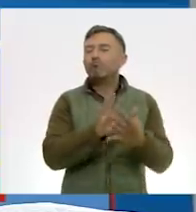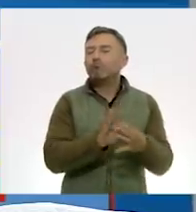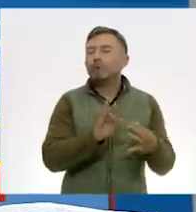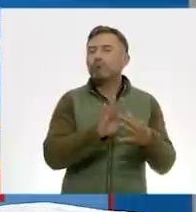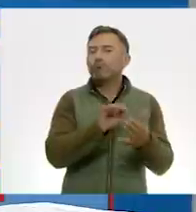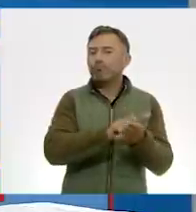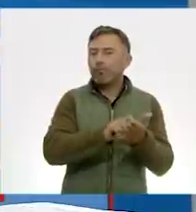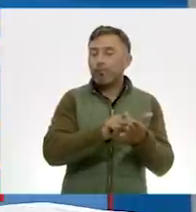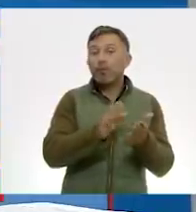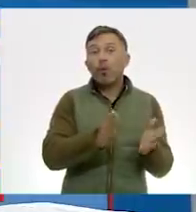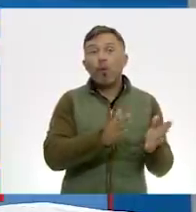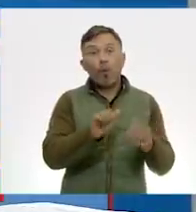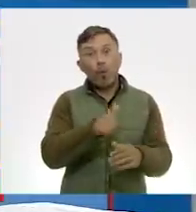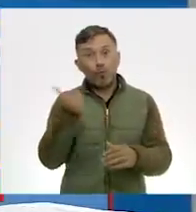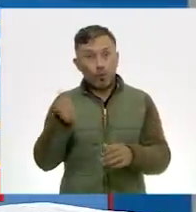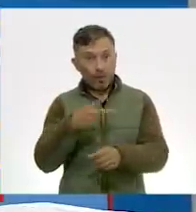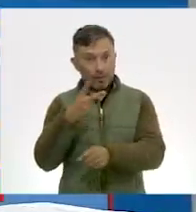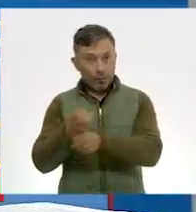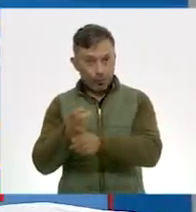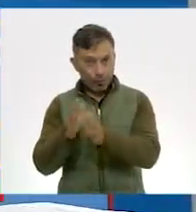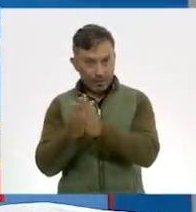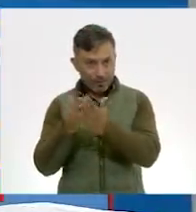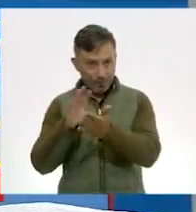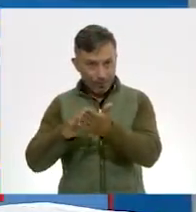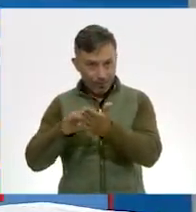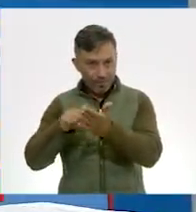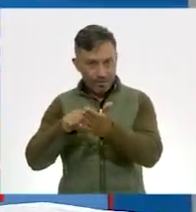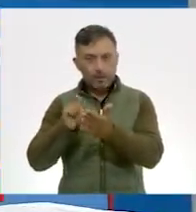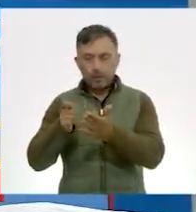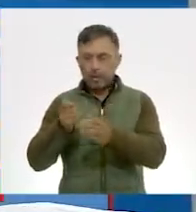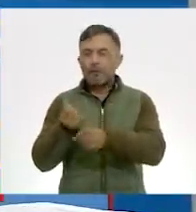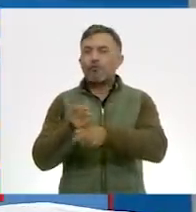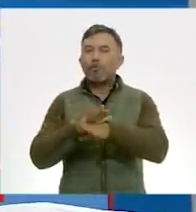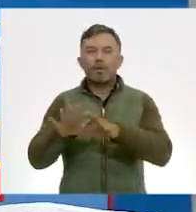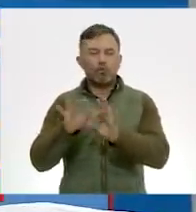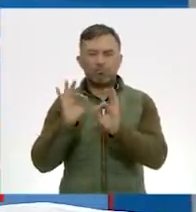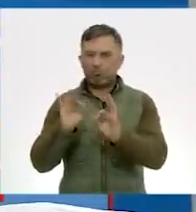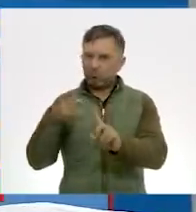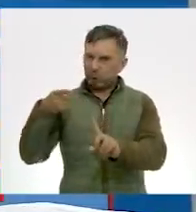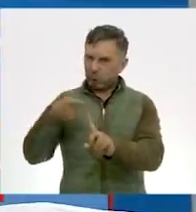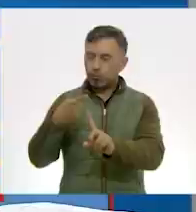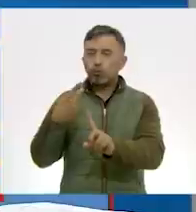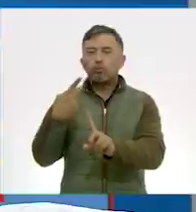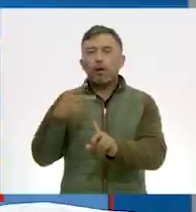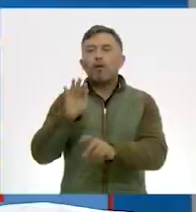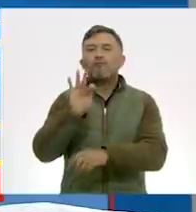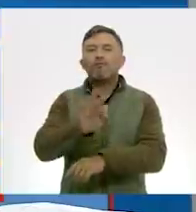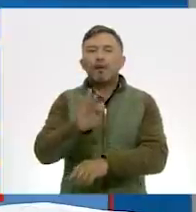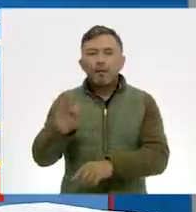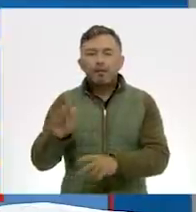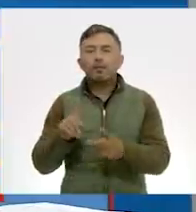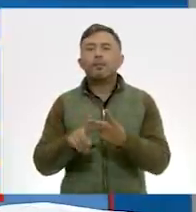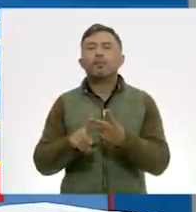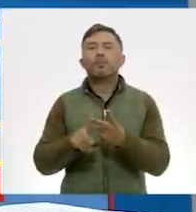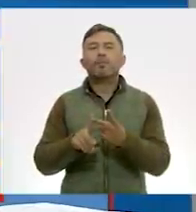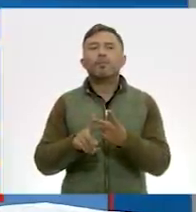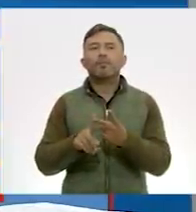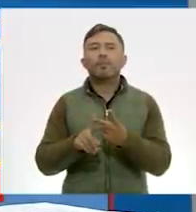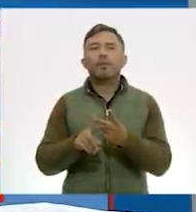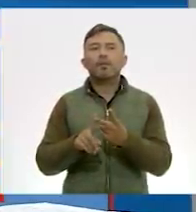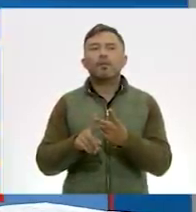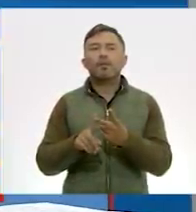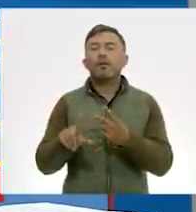texto tenemos la información muy, muy precisa, como Exacto. dices, de fechas, en qué momento